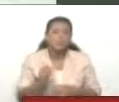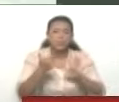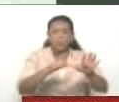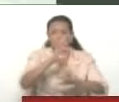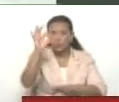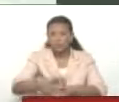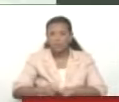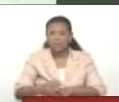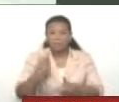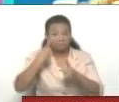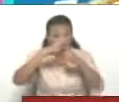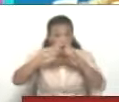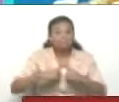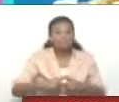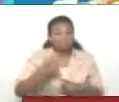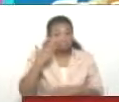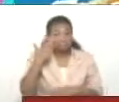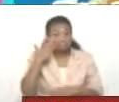Y una cifra